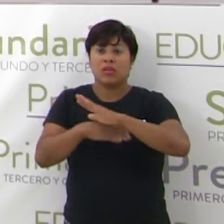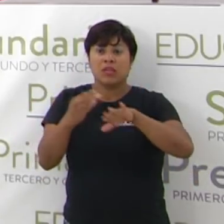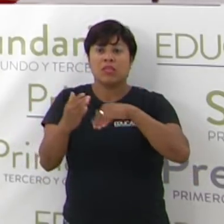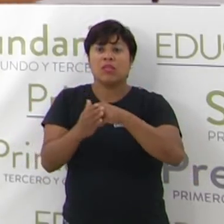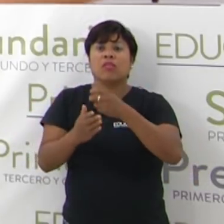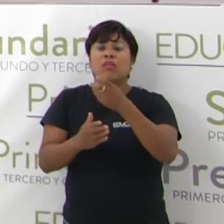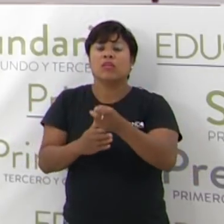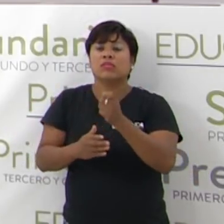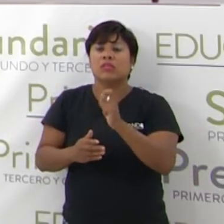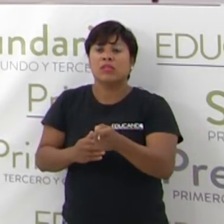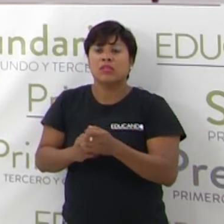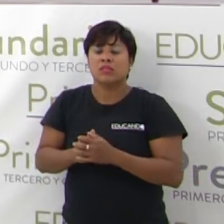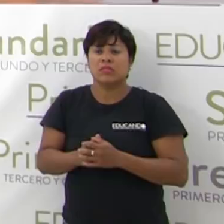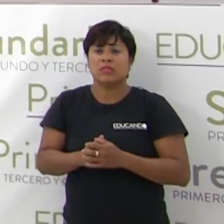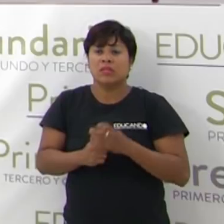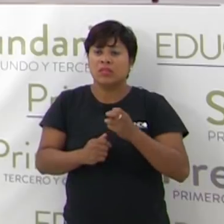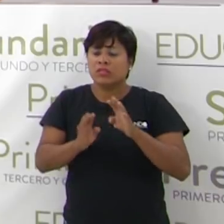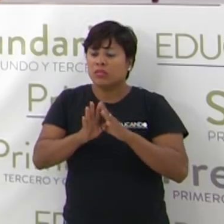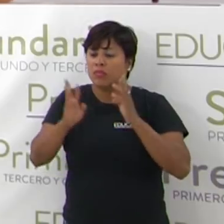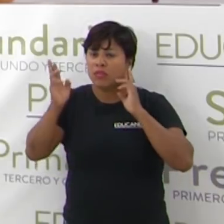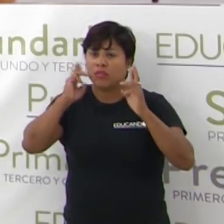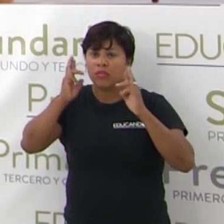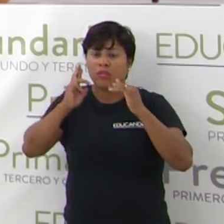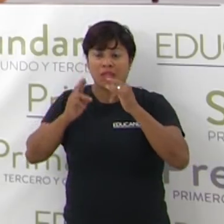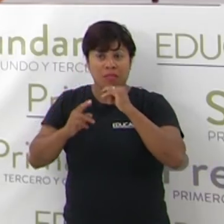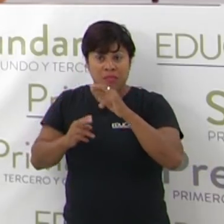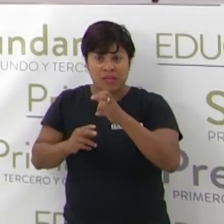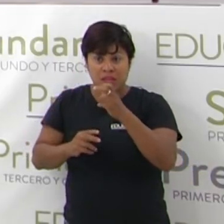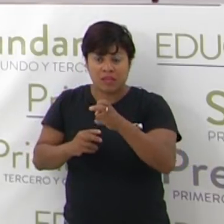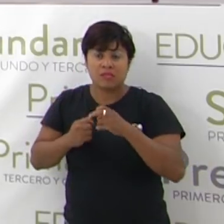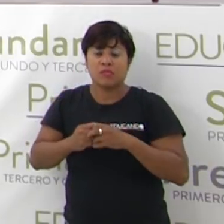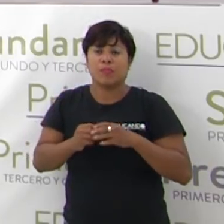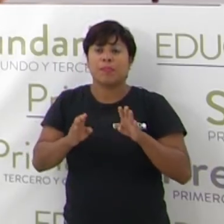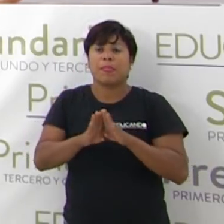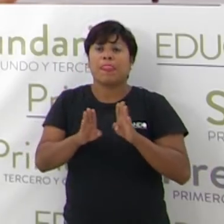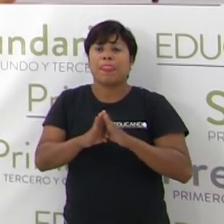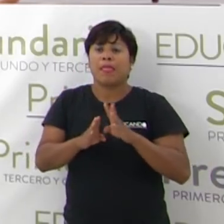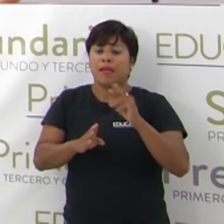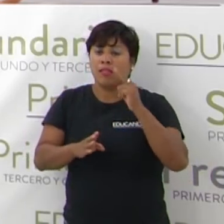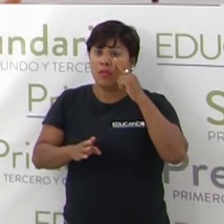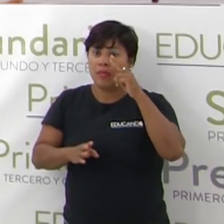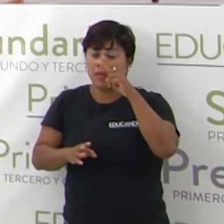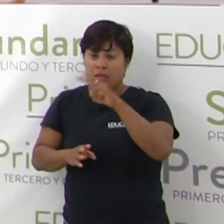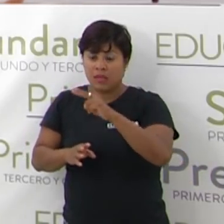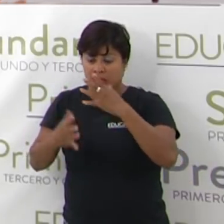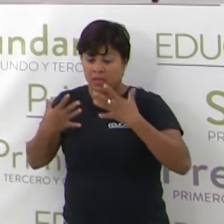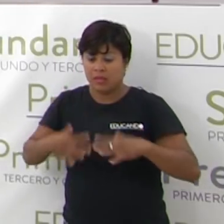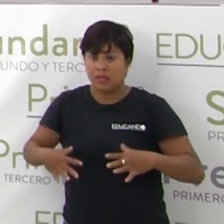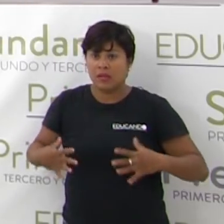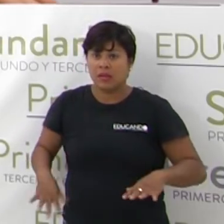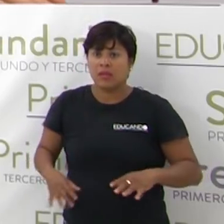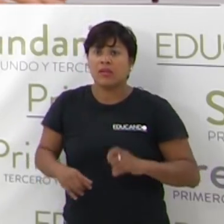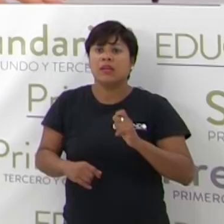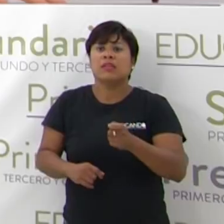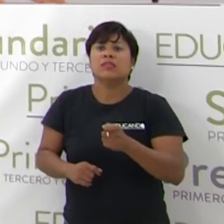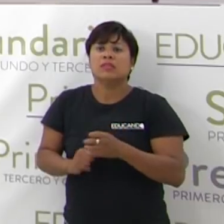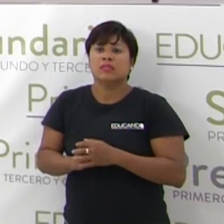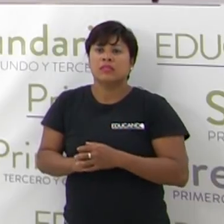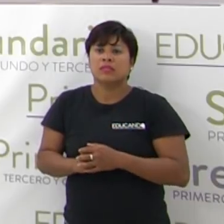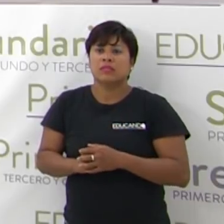era un gran rumor. Y también era un rumor que el que no veía el traje, ¿qué era?